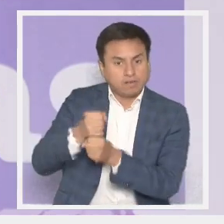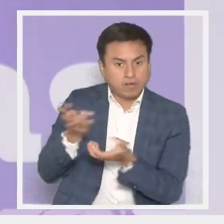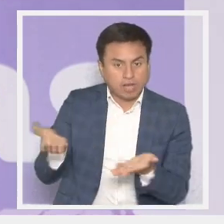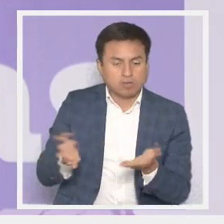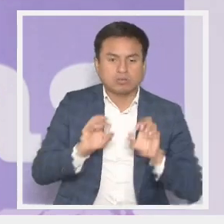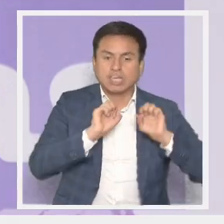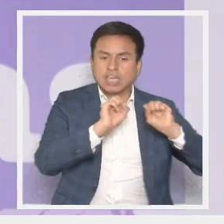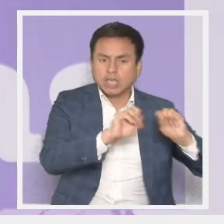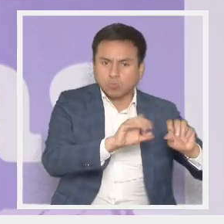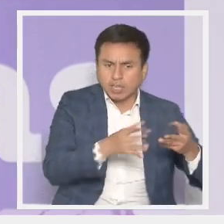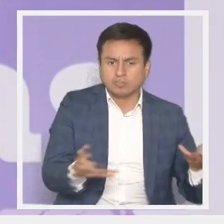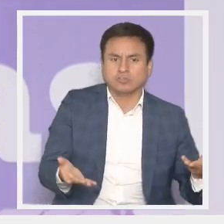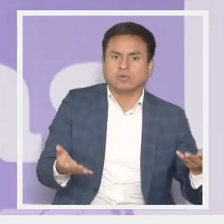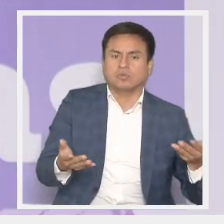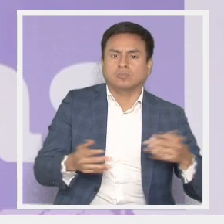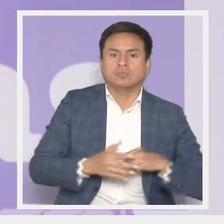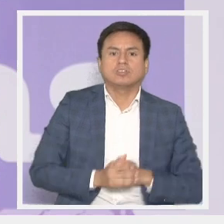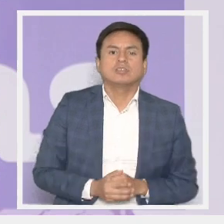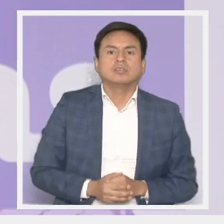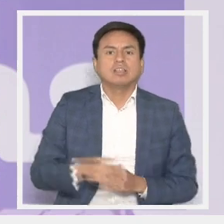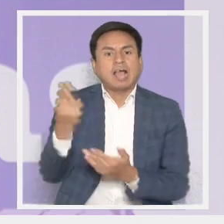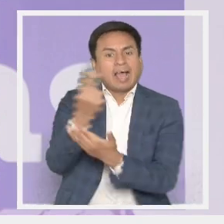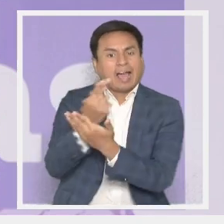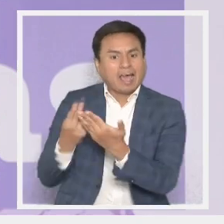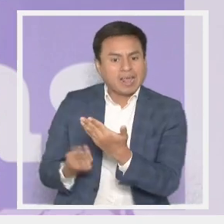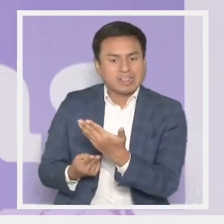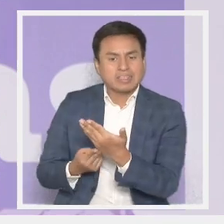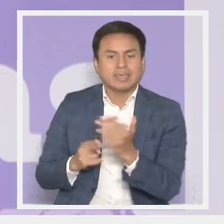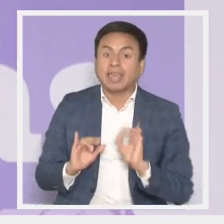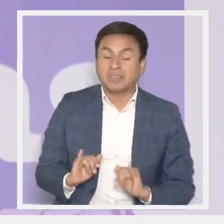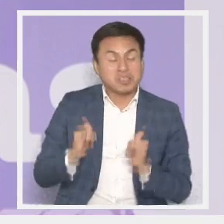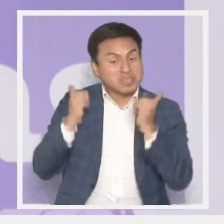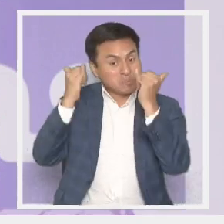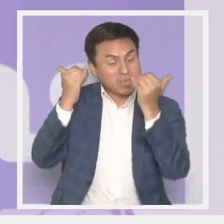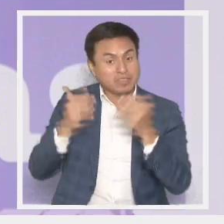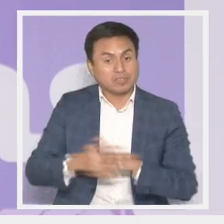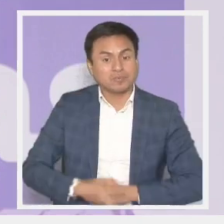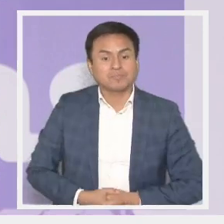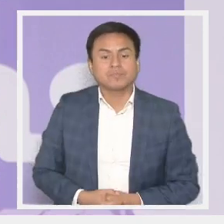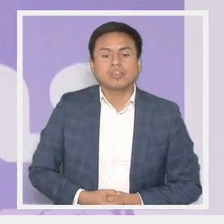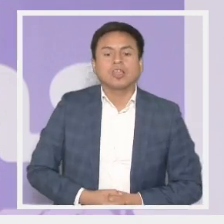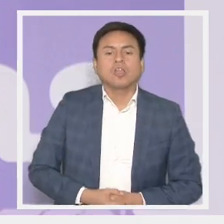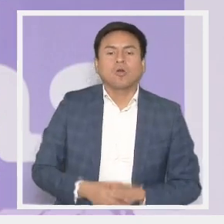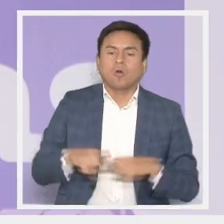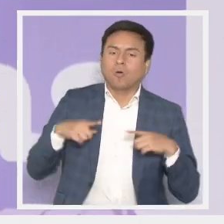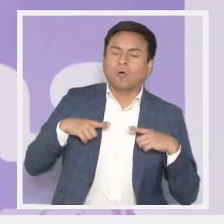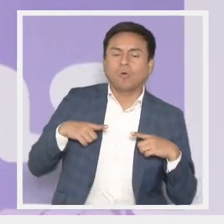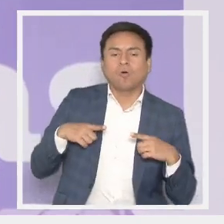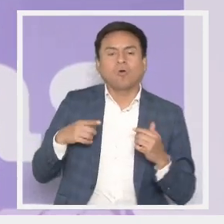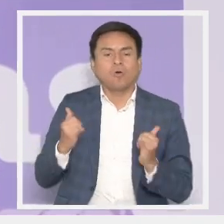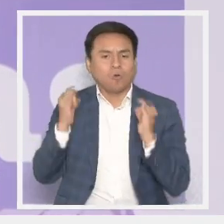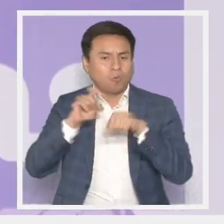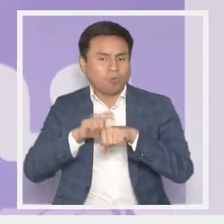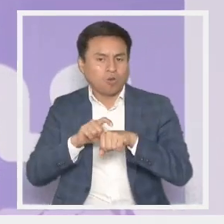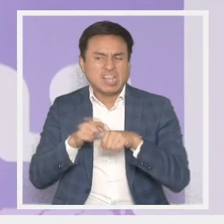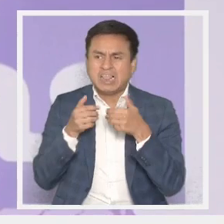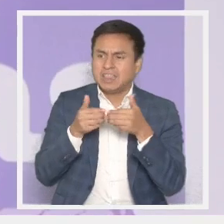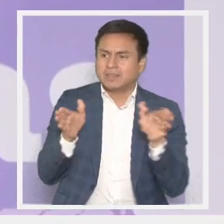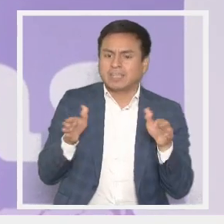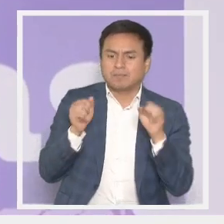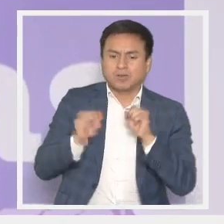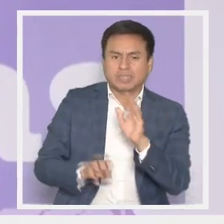en la educación, en el arte, en el entretenimiento, en el ocio, en la libertad,